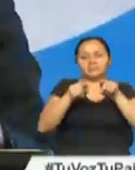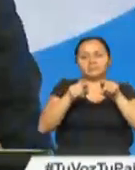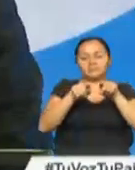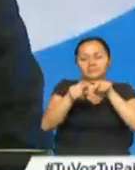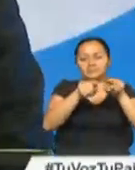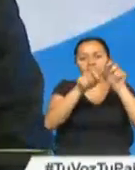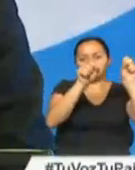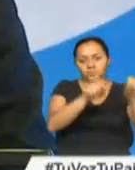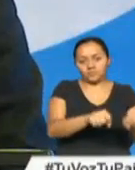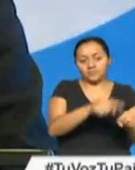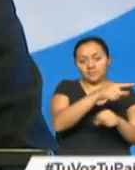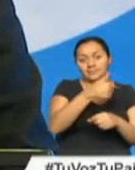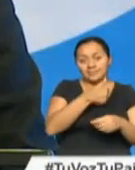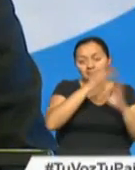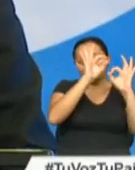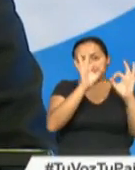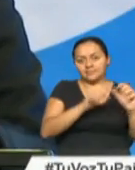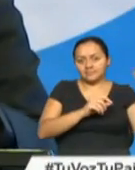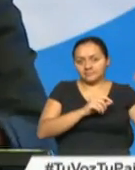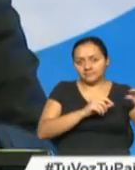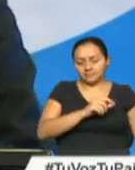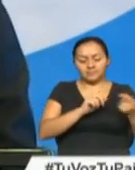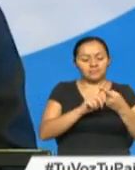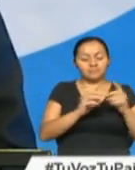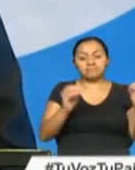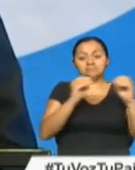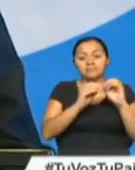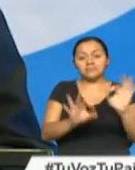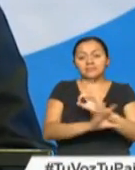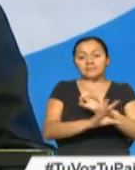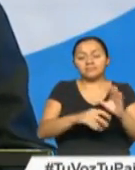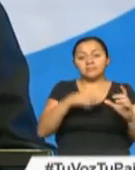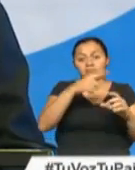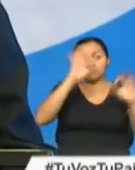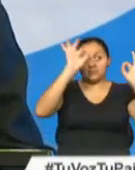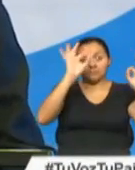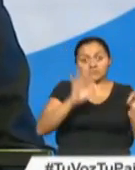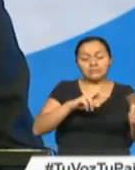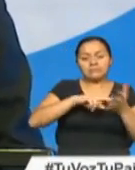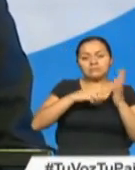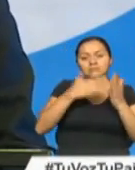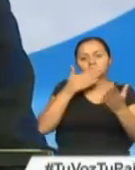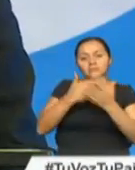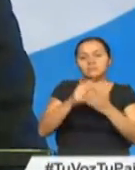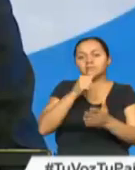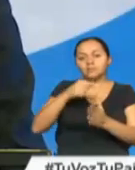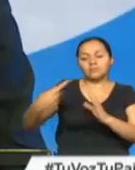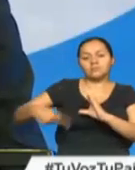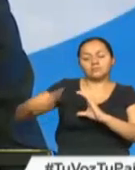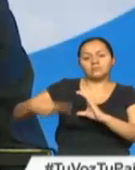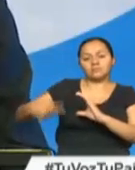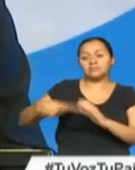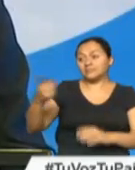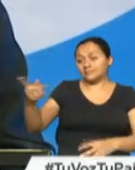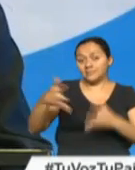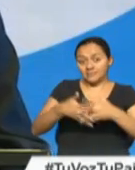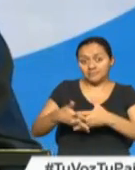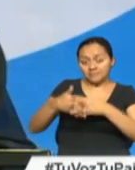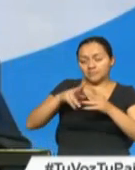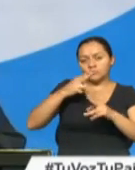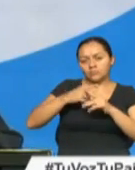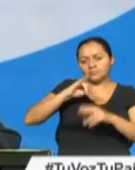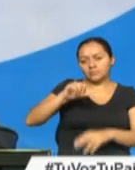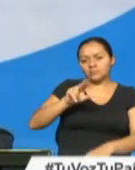El tema de tener energía más barata y energía limpia más barata, como bien señaló Justin, van acorde a